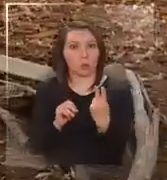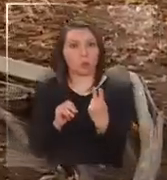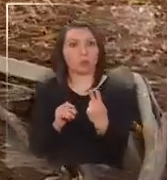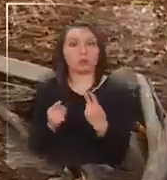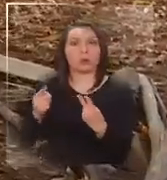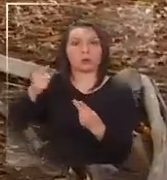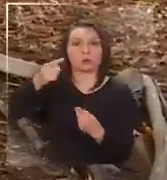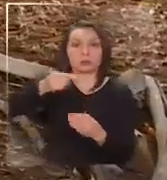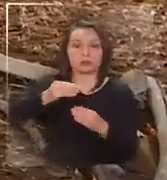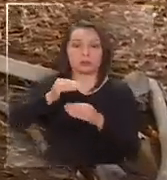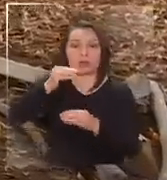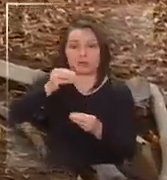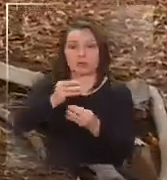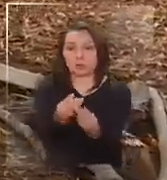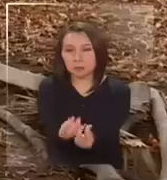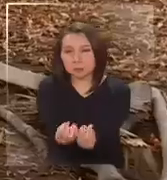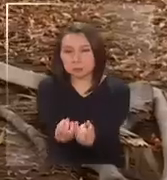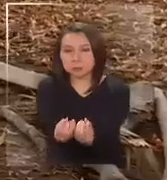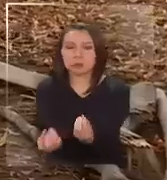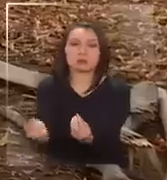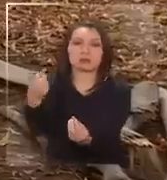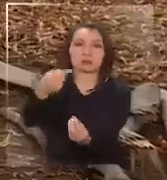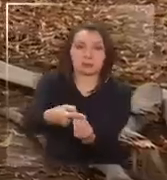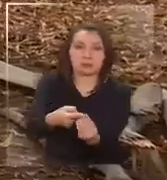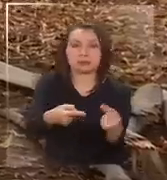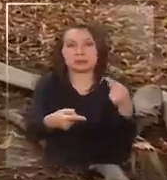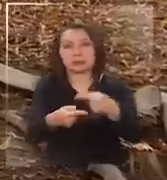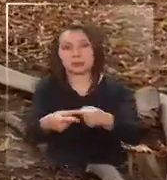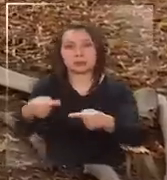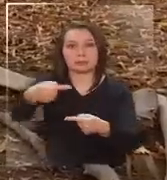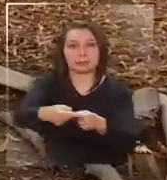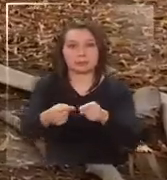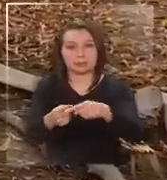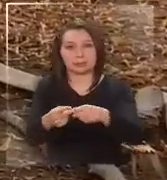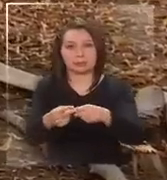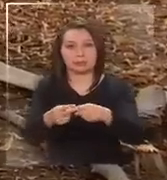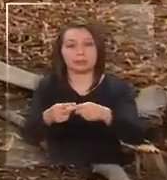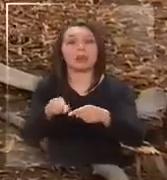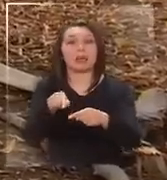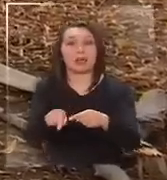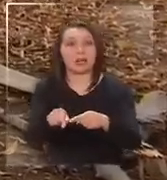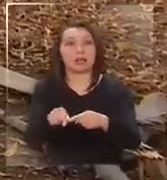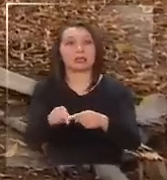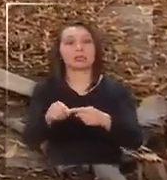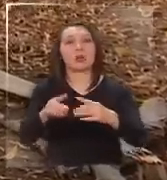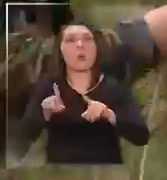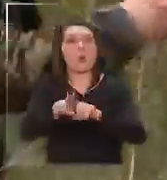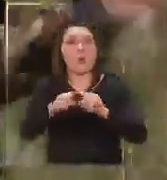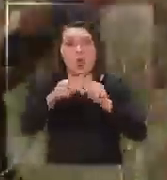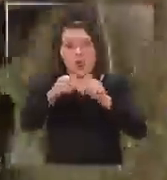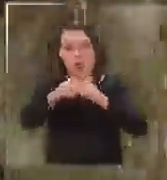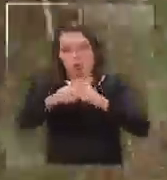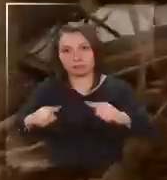va a estar arriba de la yesca. Esto se pone arriba, en diagonal.